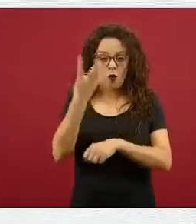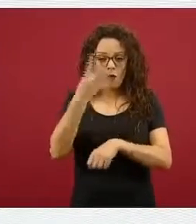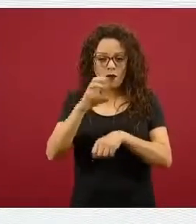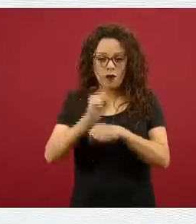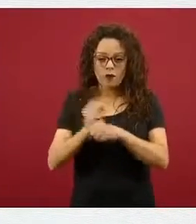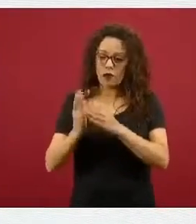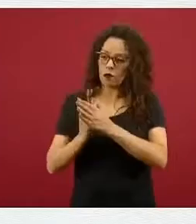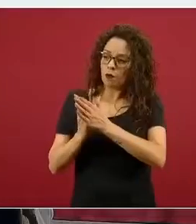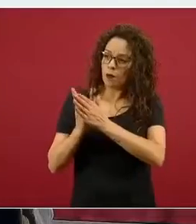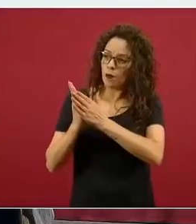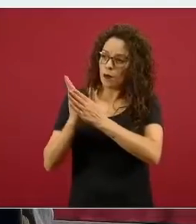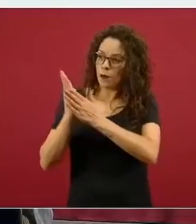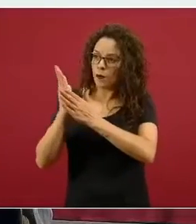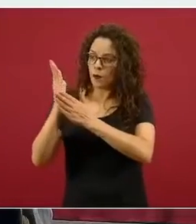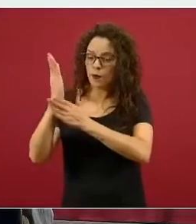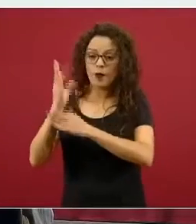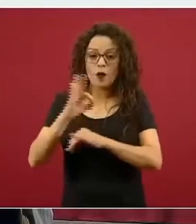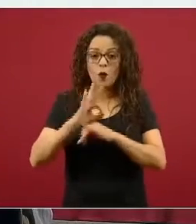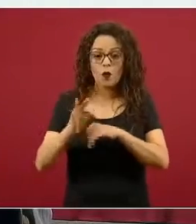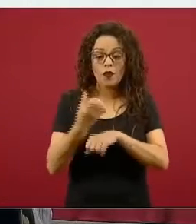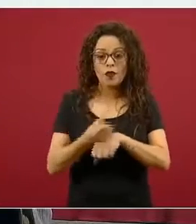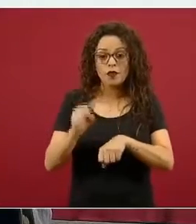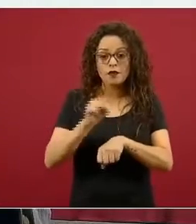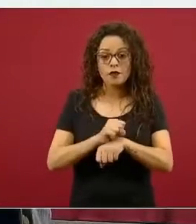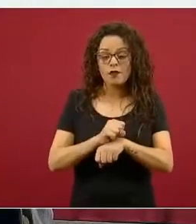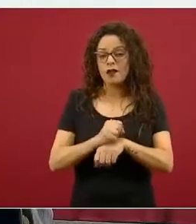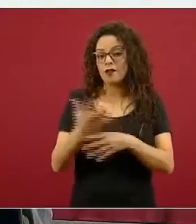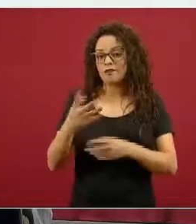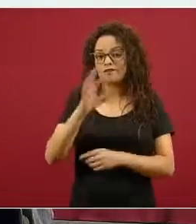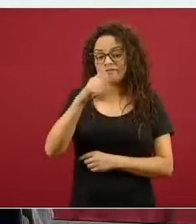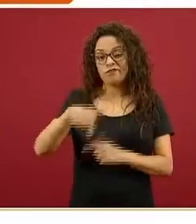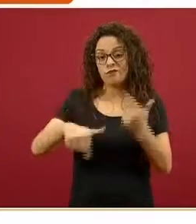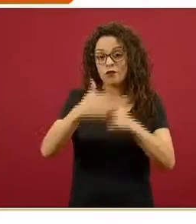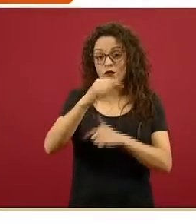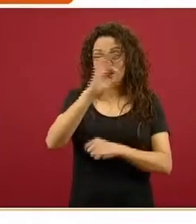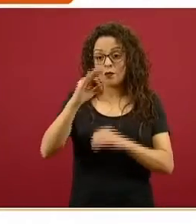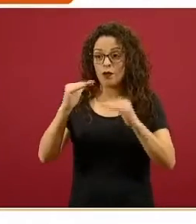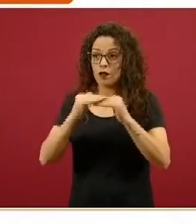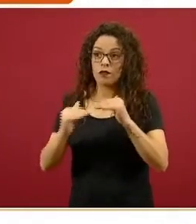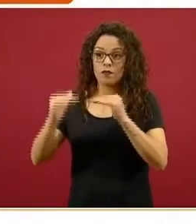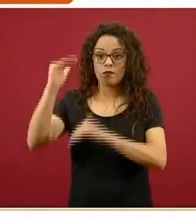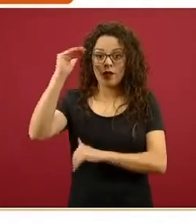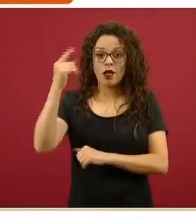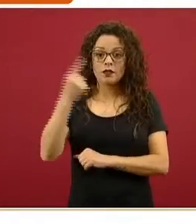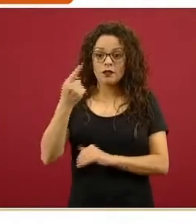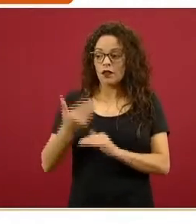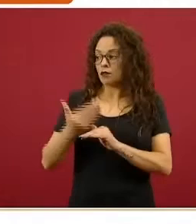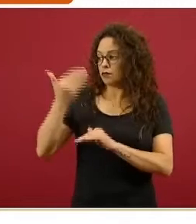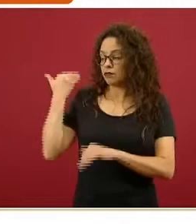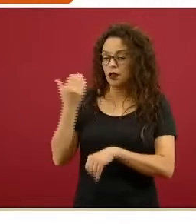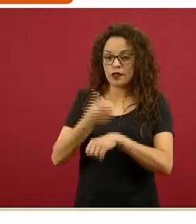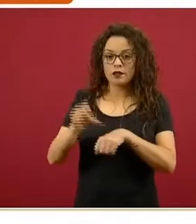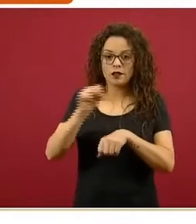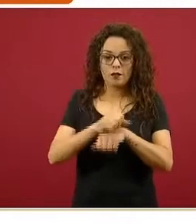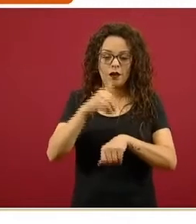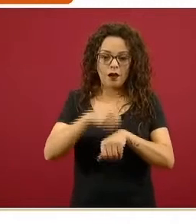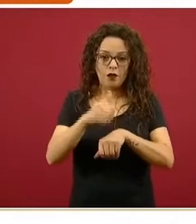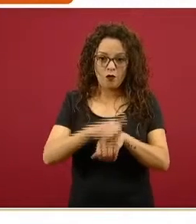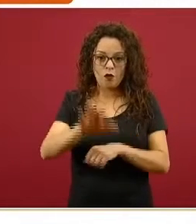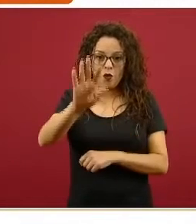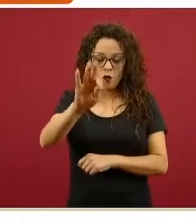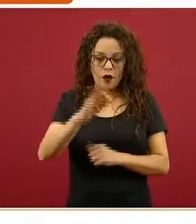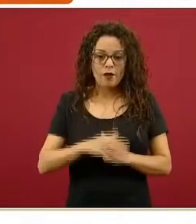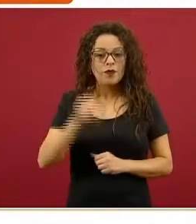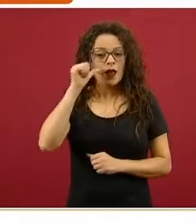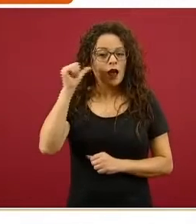ascenso, y en la última semana se incrementó más del 12% en comparación de la semana 40. Ayer yo mencionaba algunos